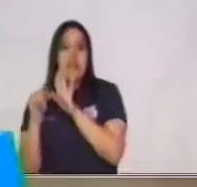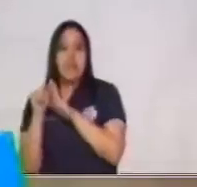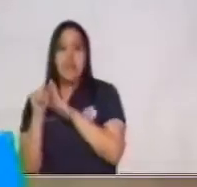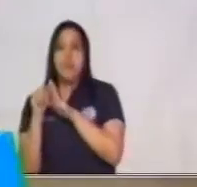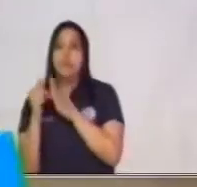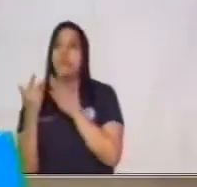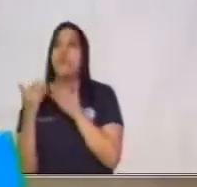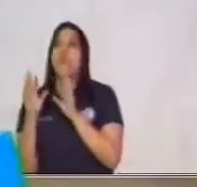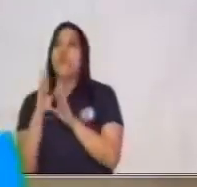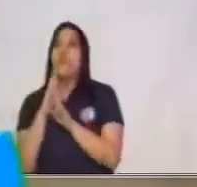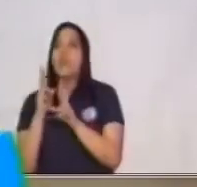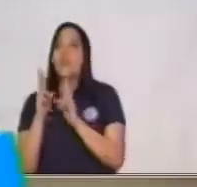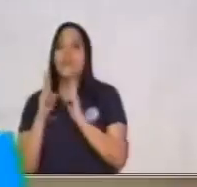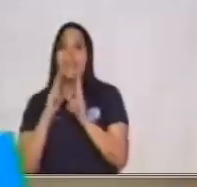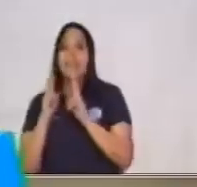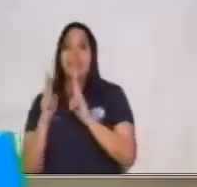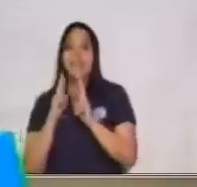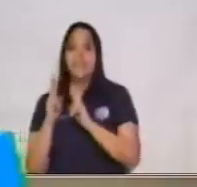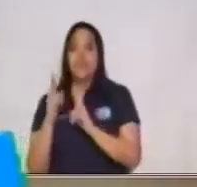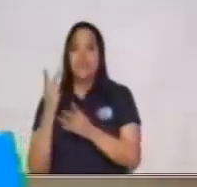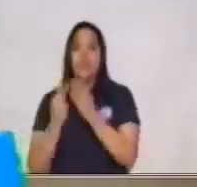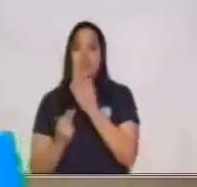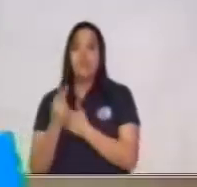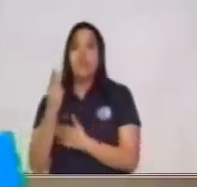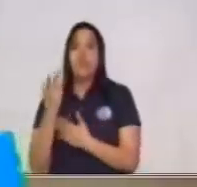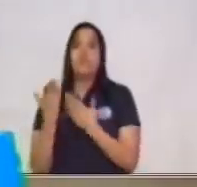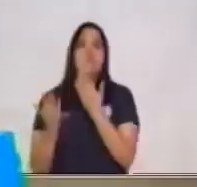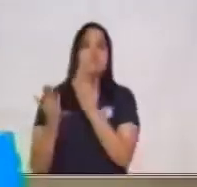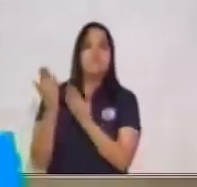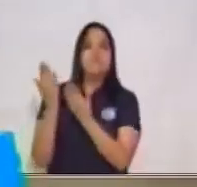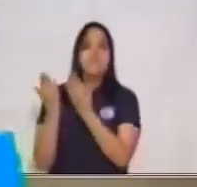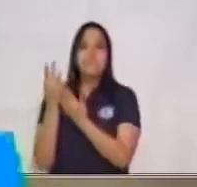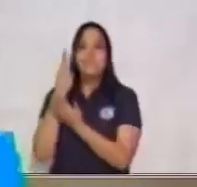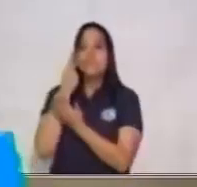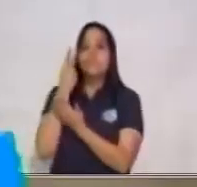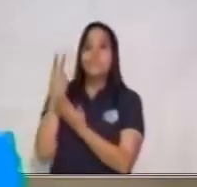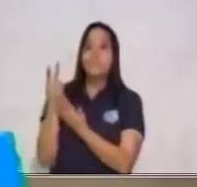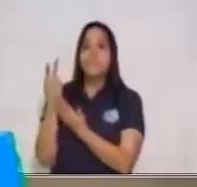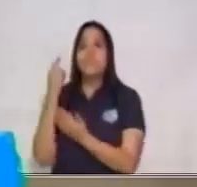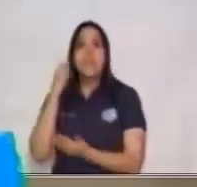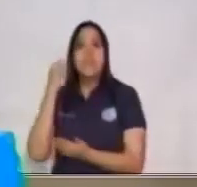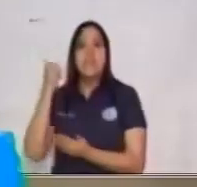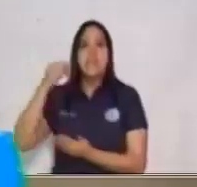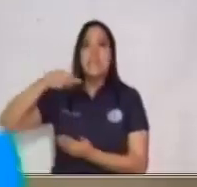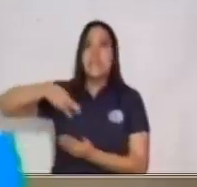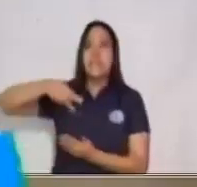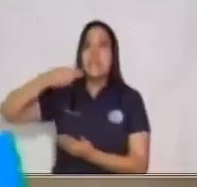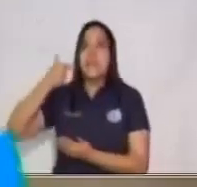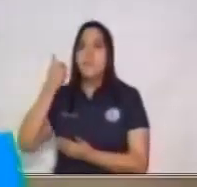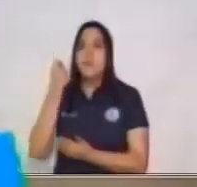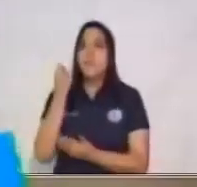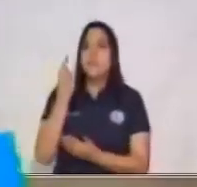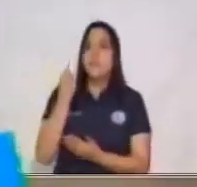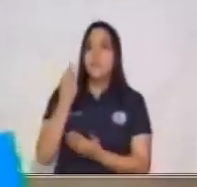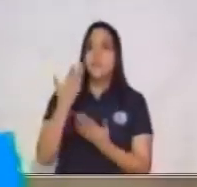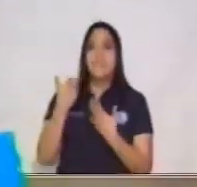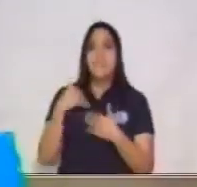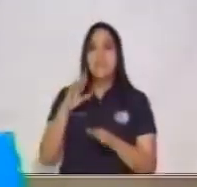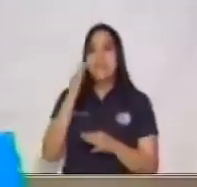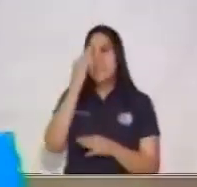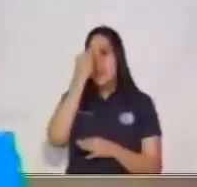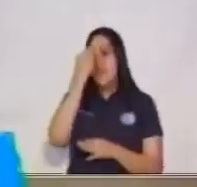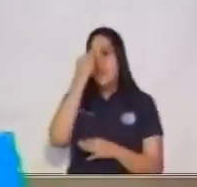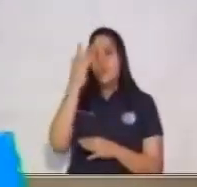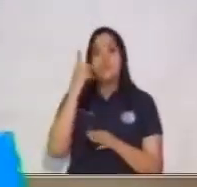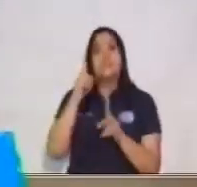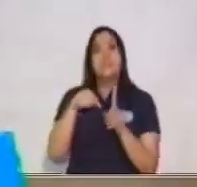Con la relación de ángulos, vamos a calcular el ángulo gamma, que es el que nos hace falta. Sabemos que si sumamos los